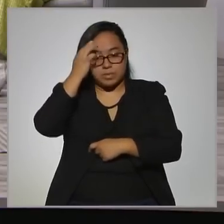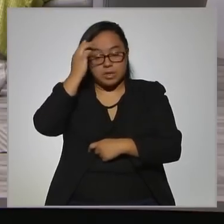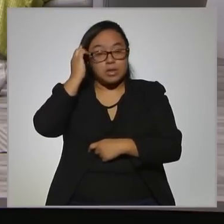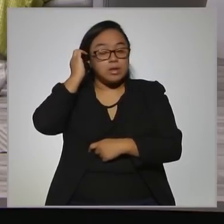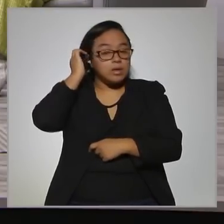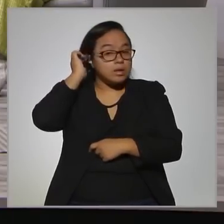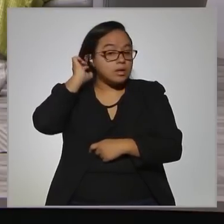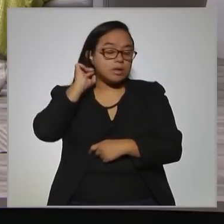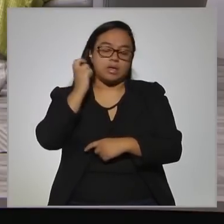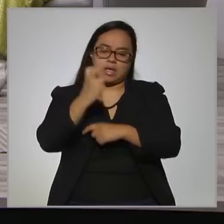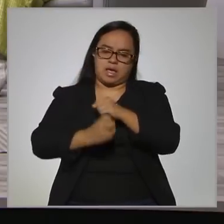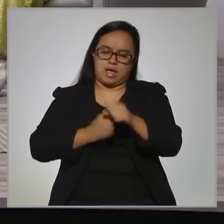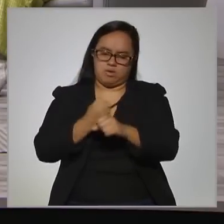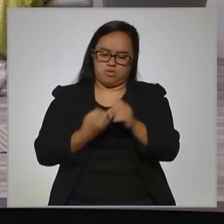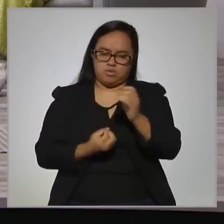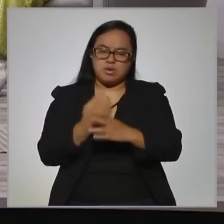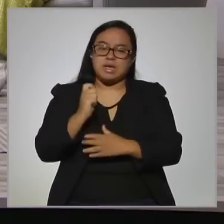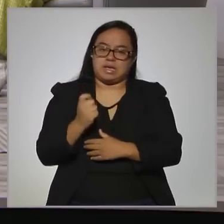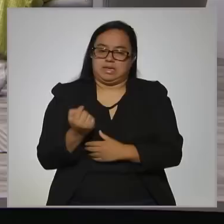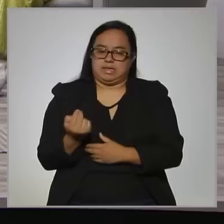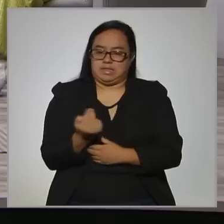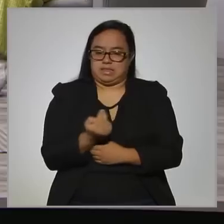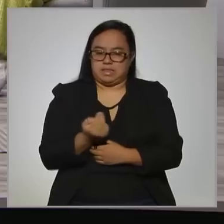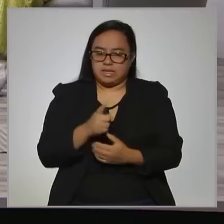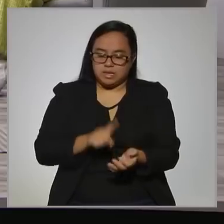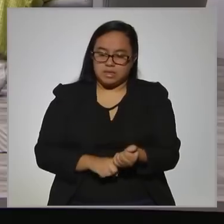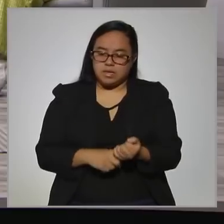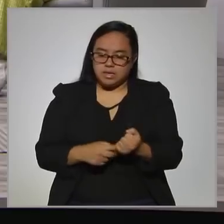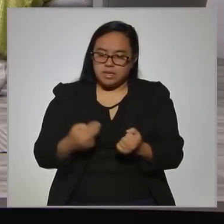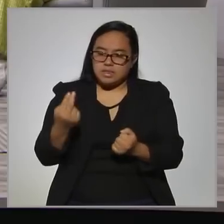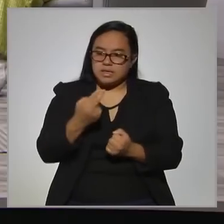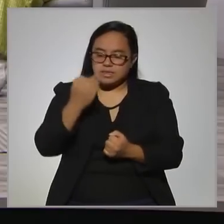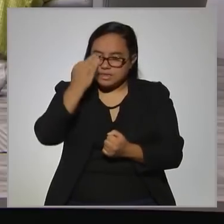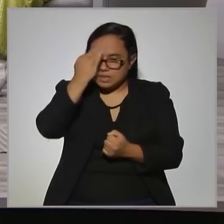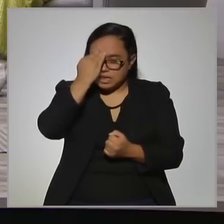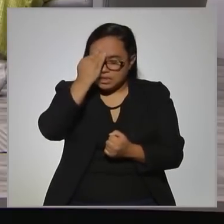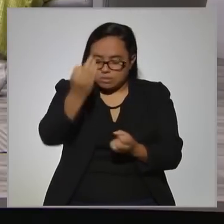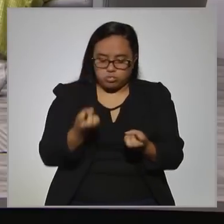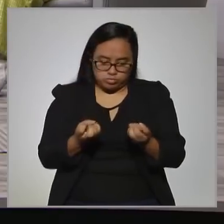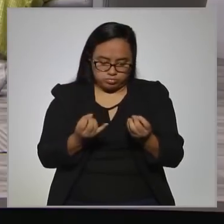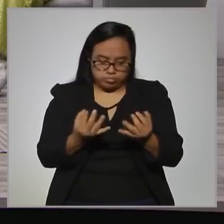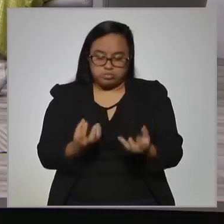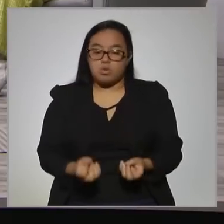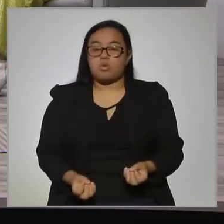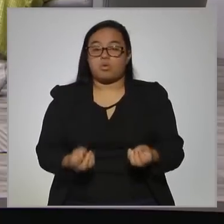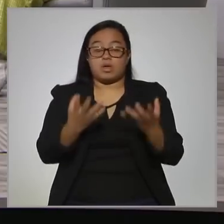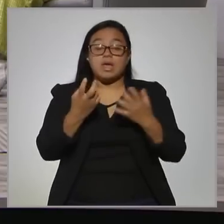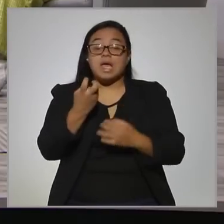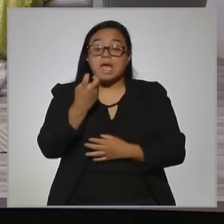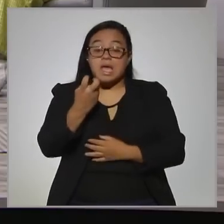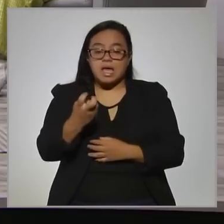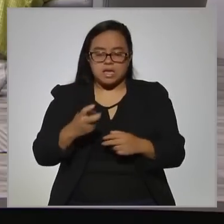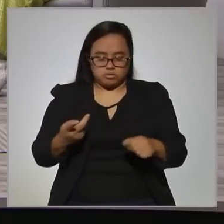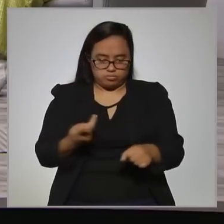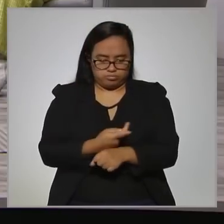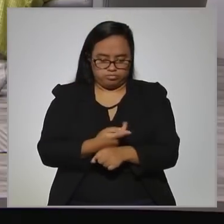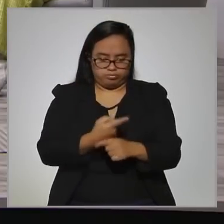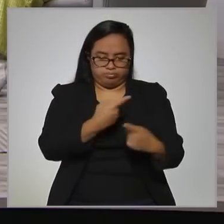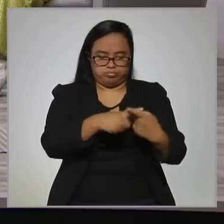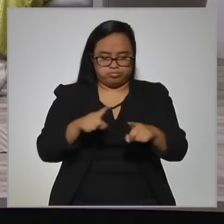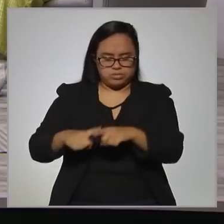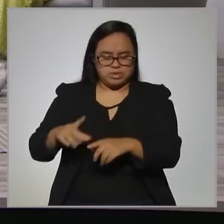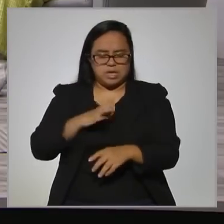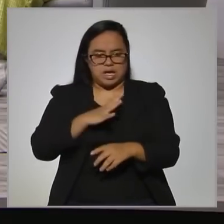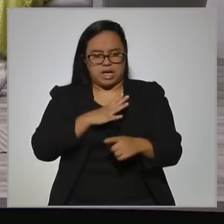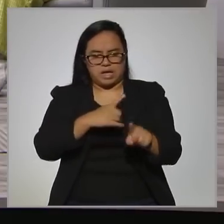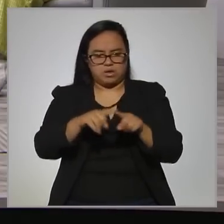se va a remontar a esa necesidad que se tiene de computar el tiempo, ¿no? Entonces eso va a ocurrir a partir de en las diferentes